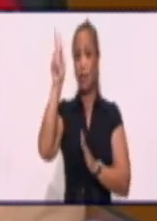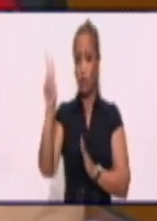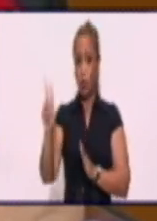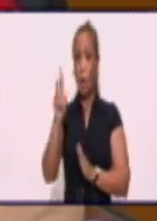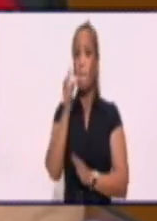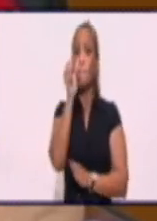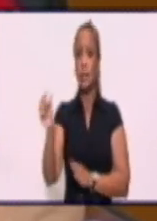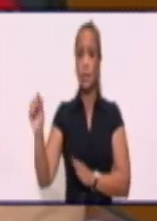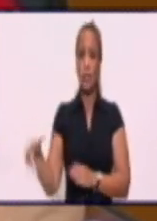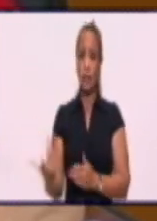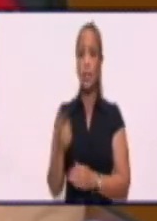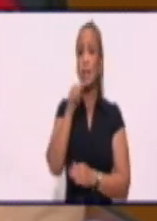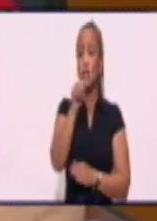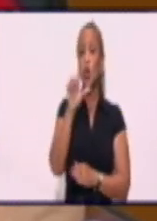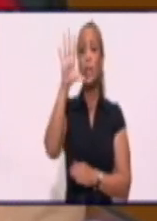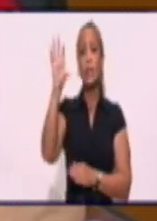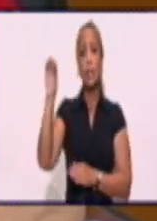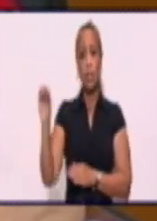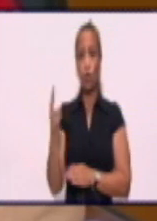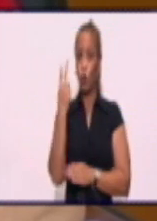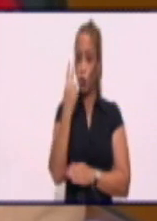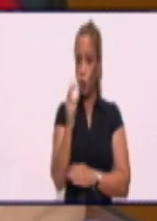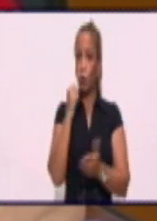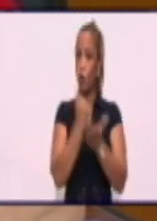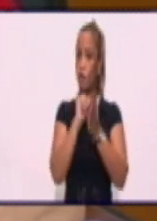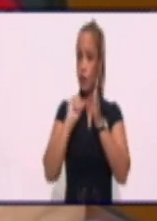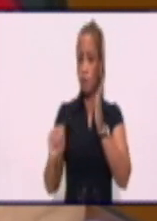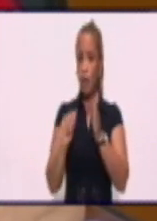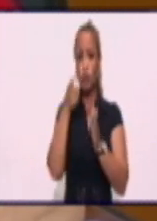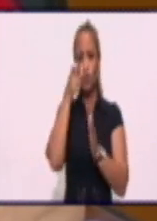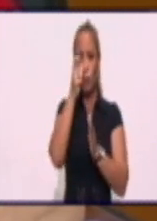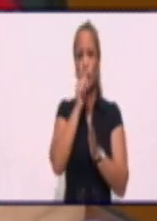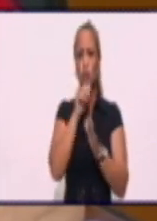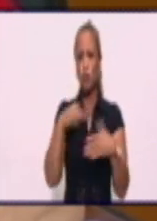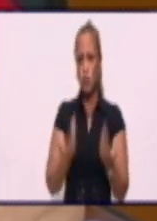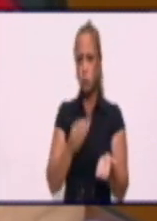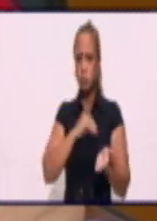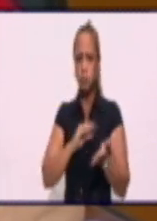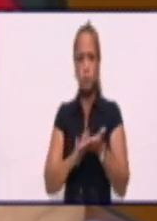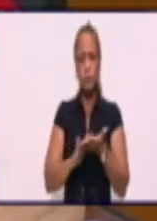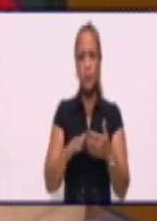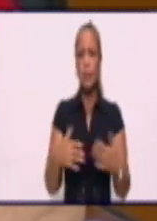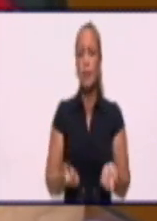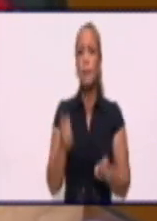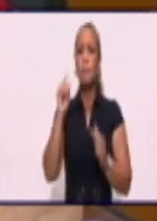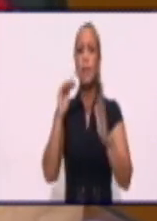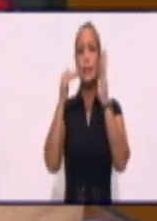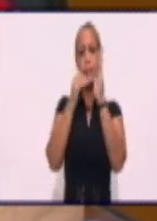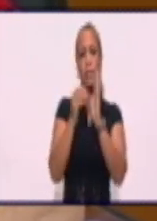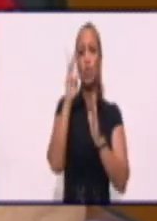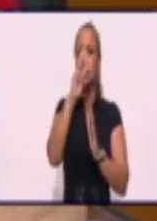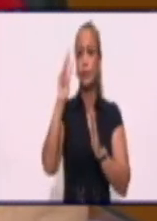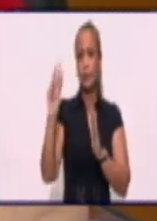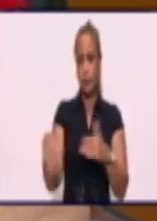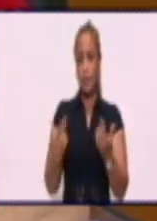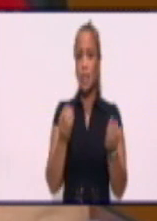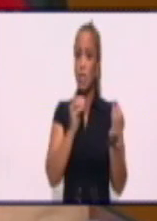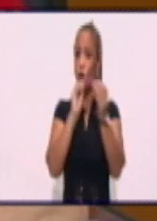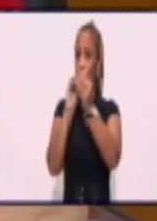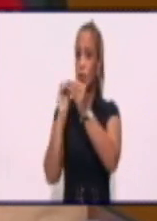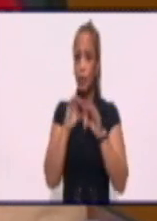son 502 confirmados activos. Sospechosos tenemos 1.333 y por contacto 132. Y